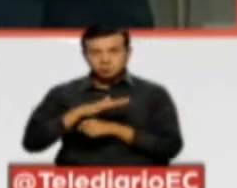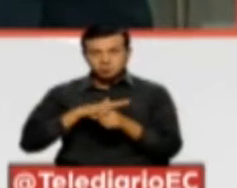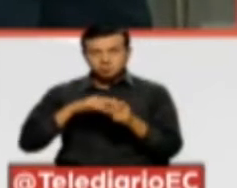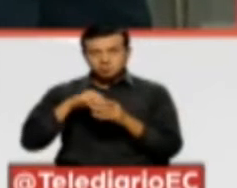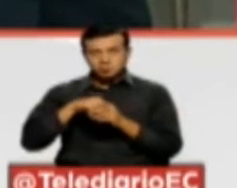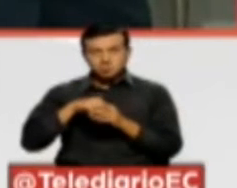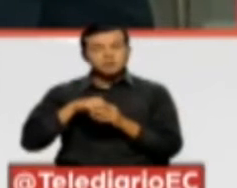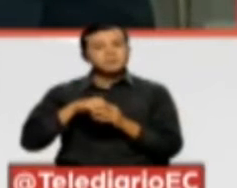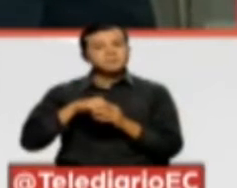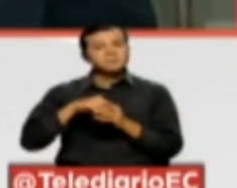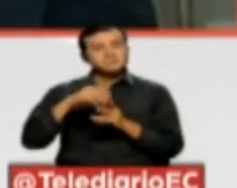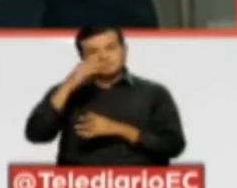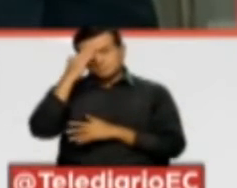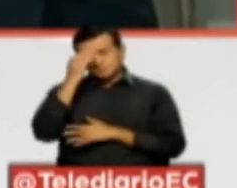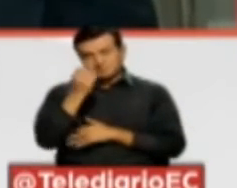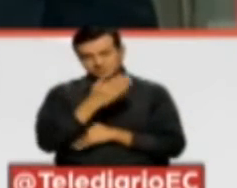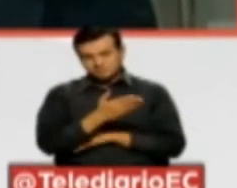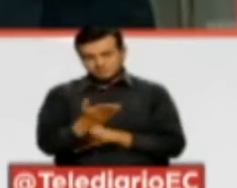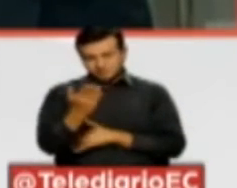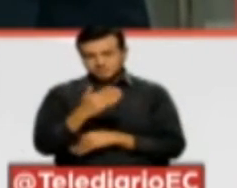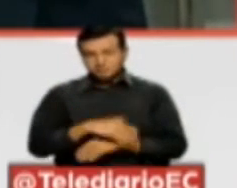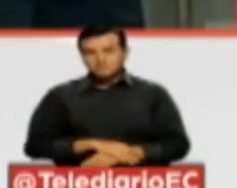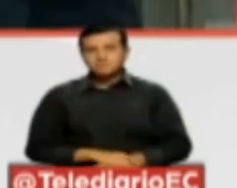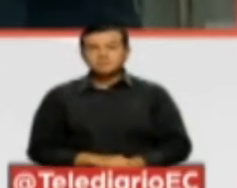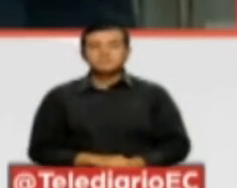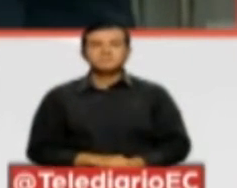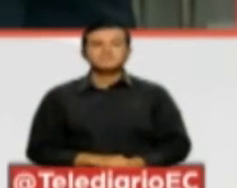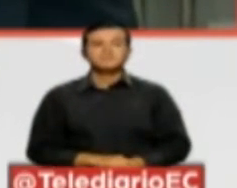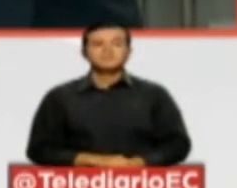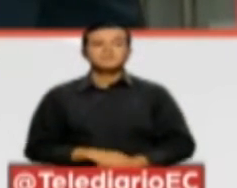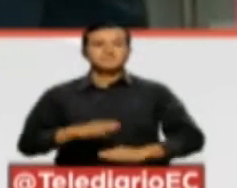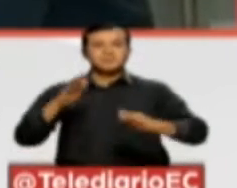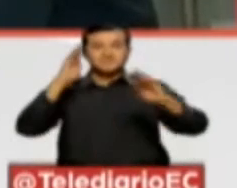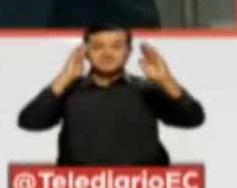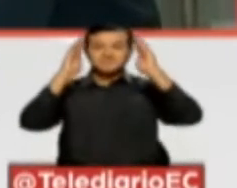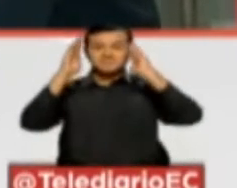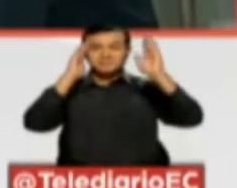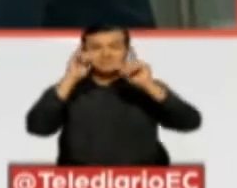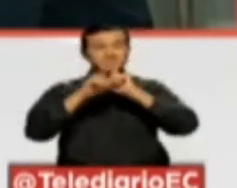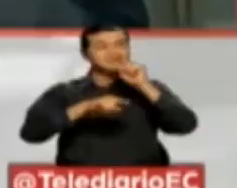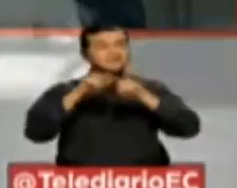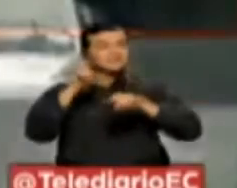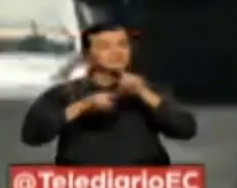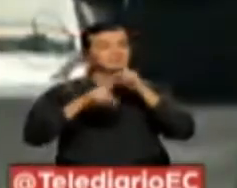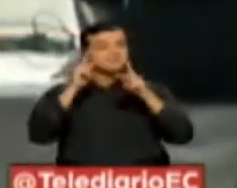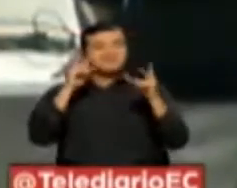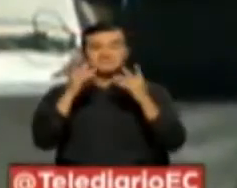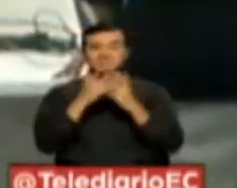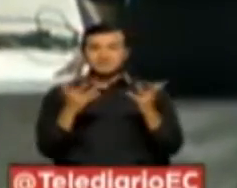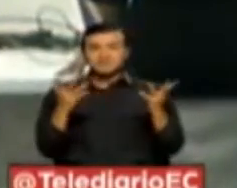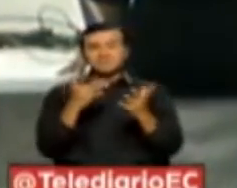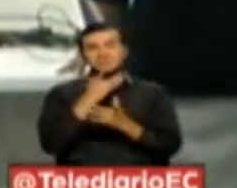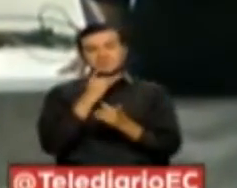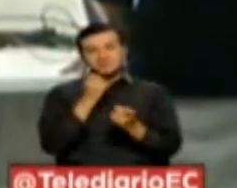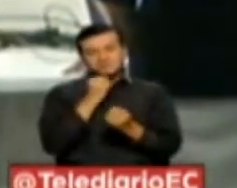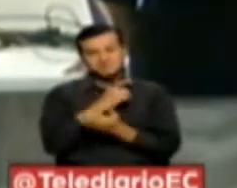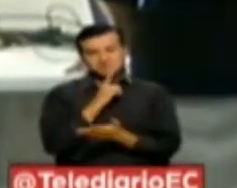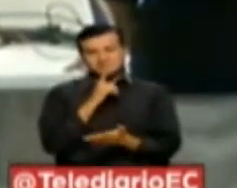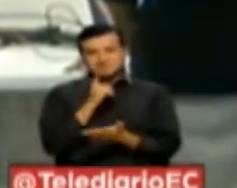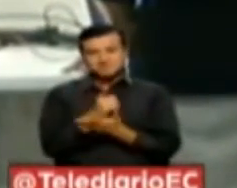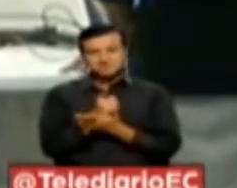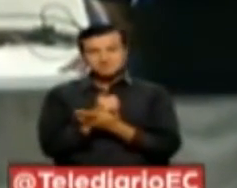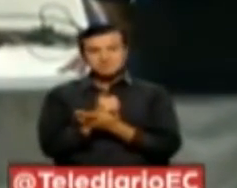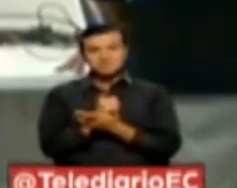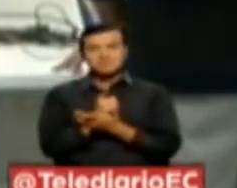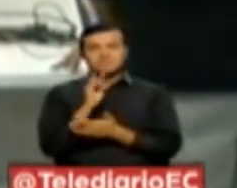este lugar. Mi querido César, muy buenos días, adelante. ¿Qué tal, Diana? ¿Cómo están, amigos de Telediario? Muy gustosos de poder